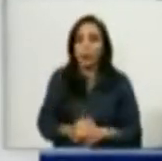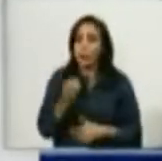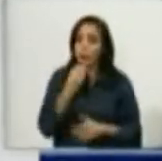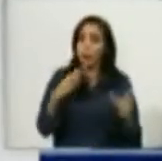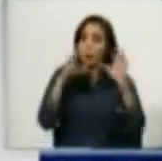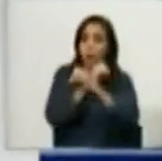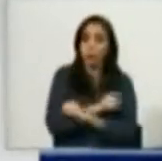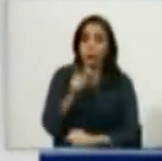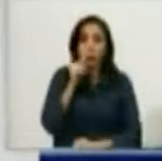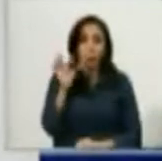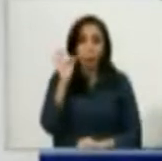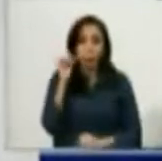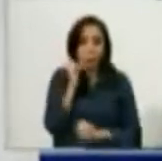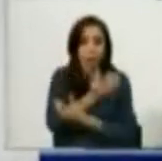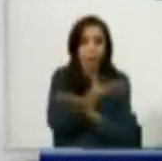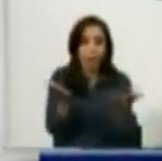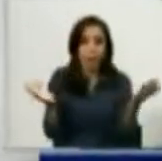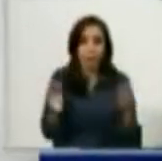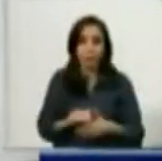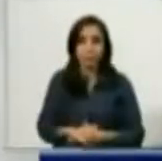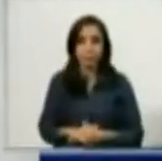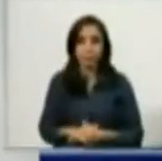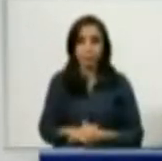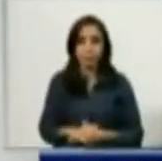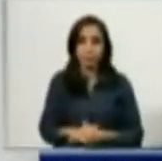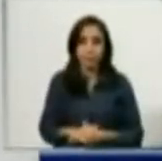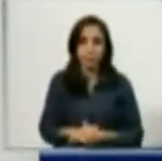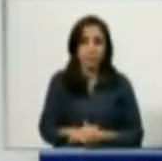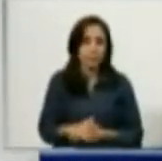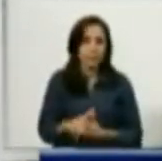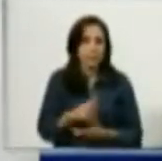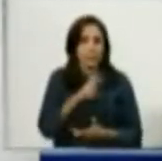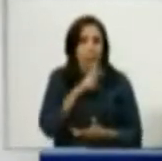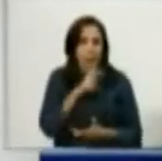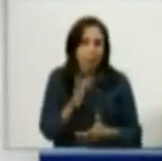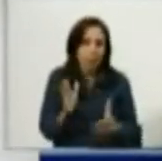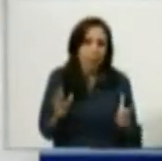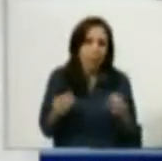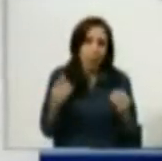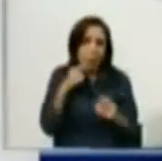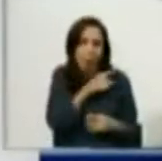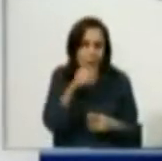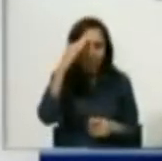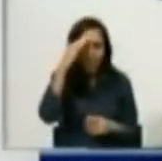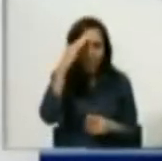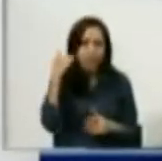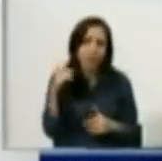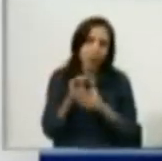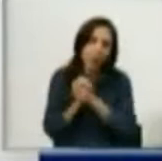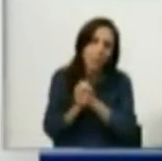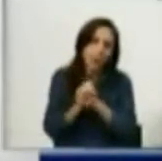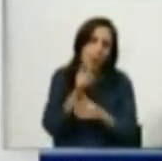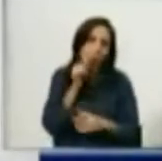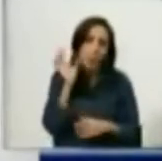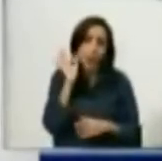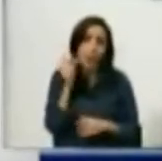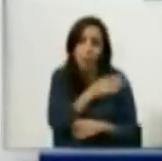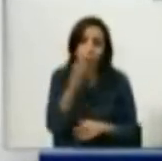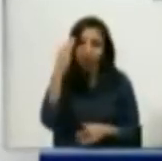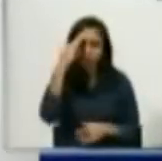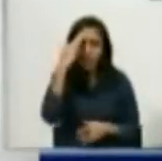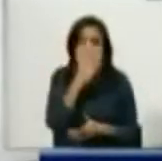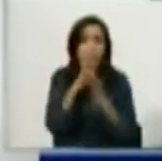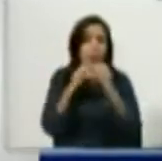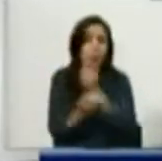a todas Bueno yo me veo obligado por las circunstancias ustedes saben mis queridas amigas mis queridos amigos venezolanos y